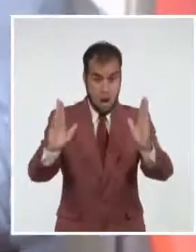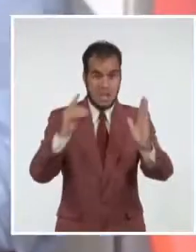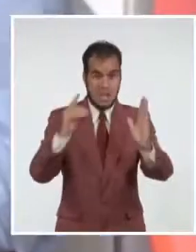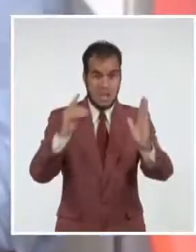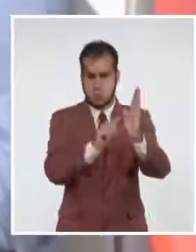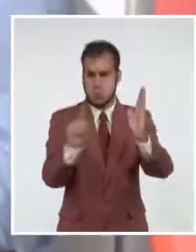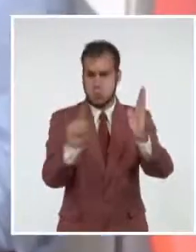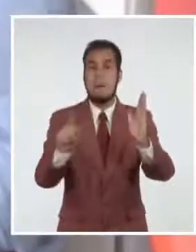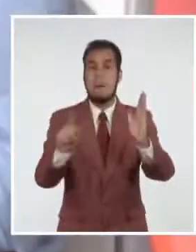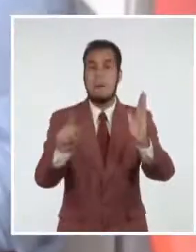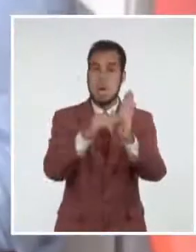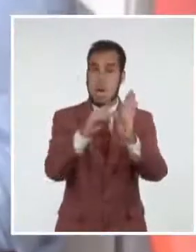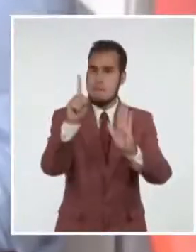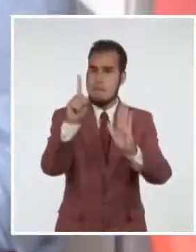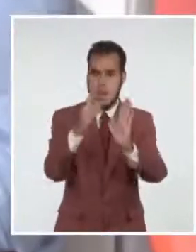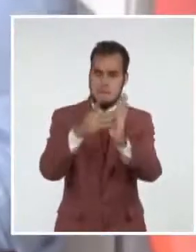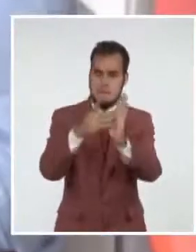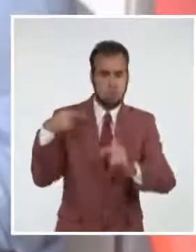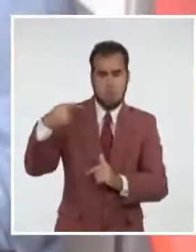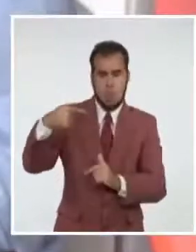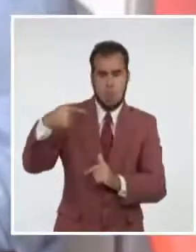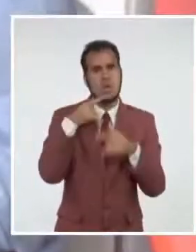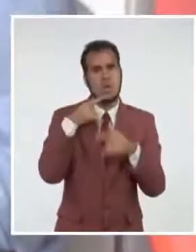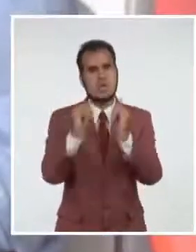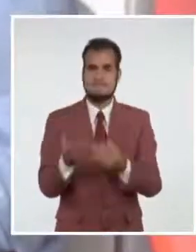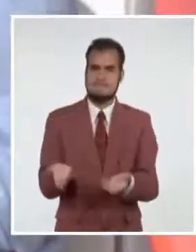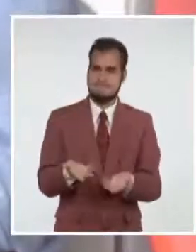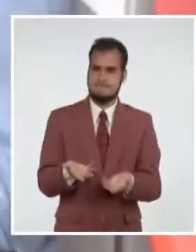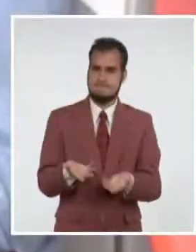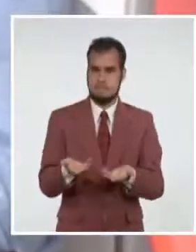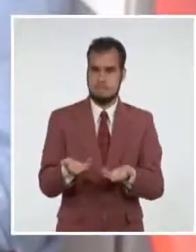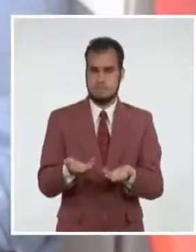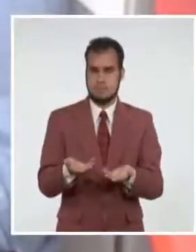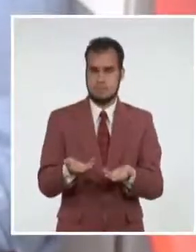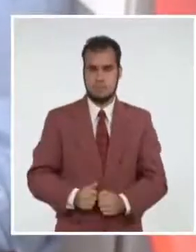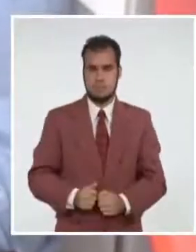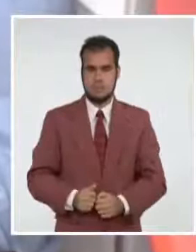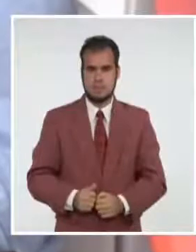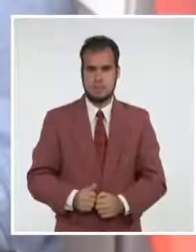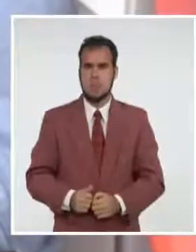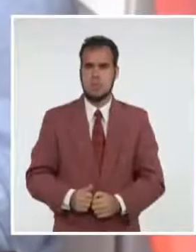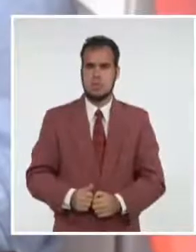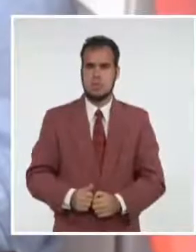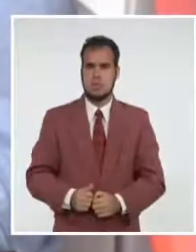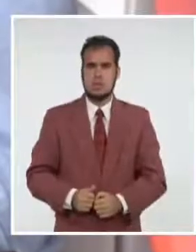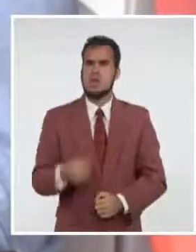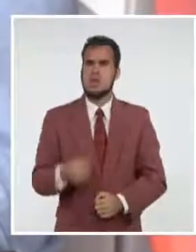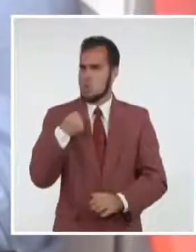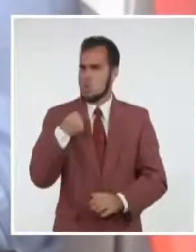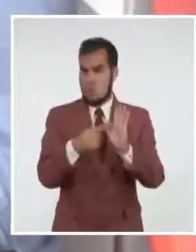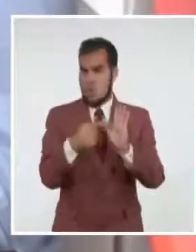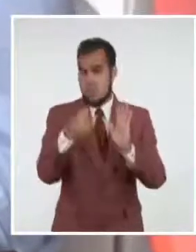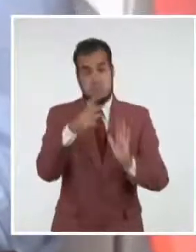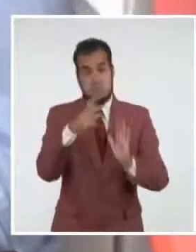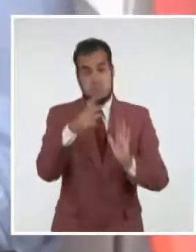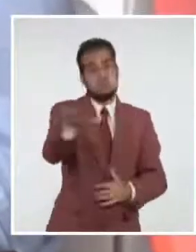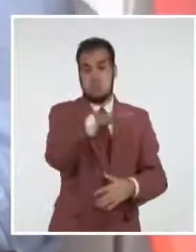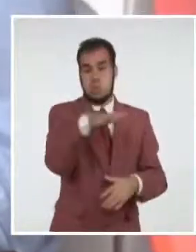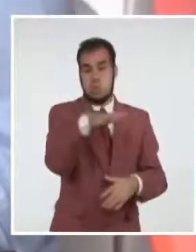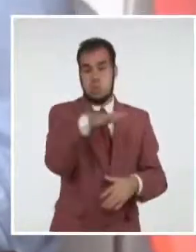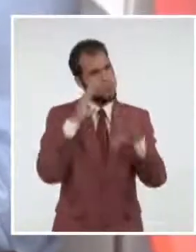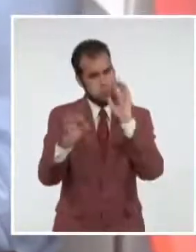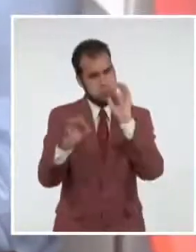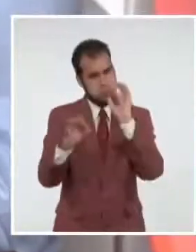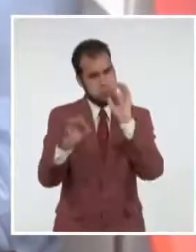yo lo traigo a colación, lo menciono, como la parte en la cual tenemos que jugar una